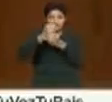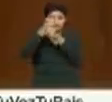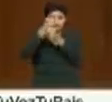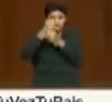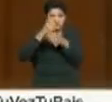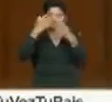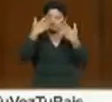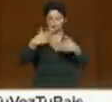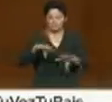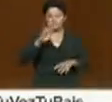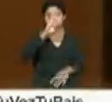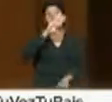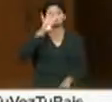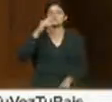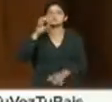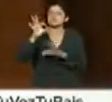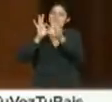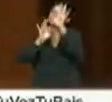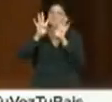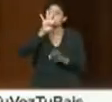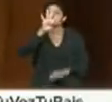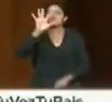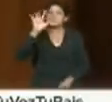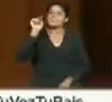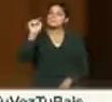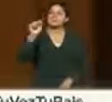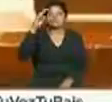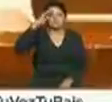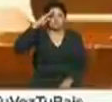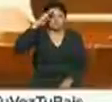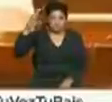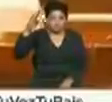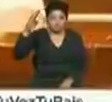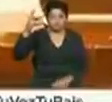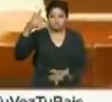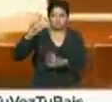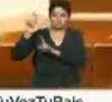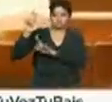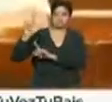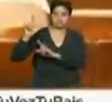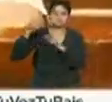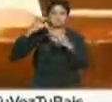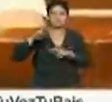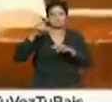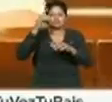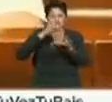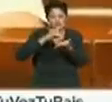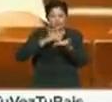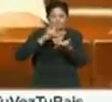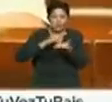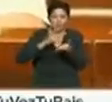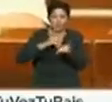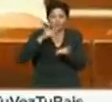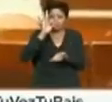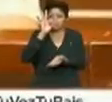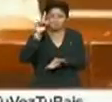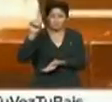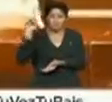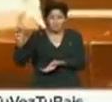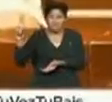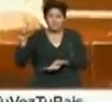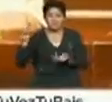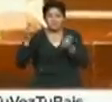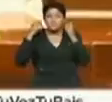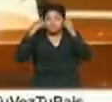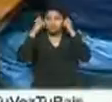funcionarios destinados para el evento. Esto incluye policías, militares, personal de atención de salud, servidores de respuesta a